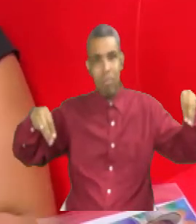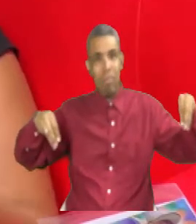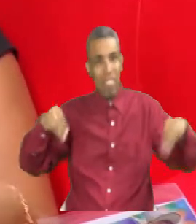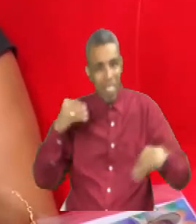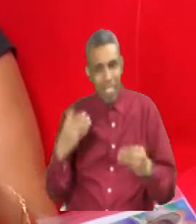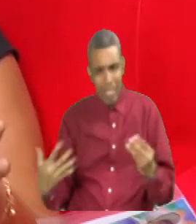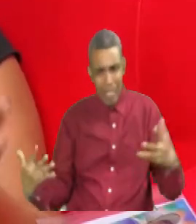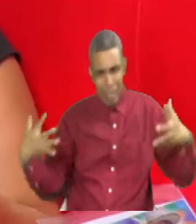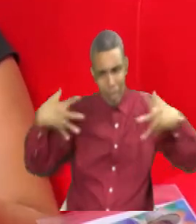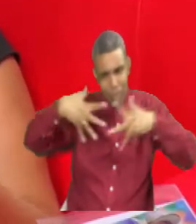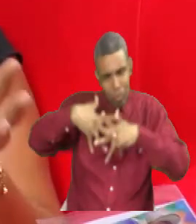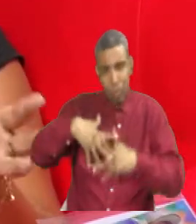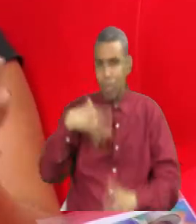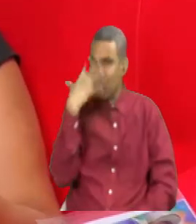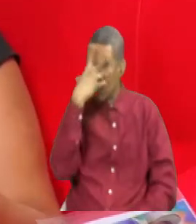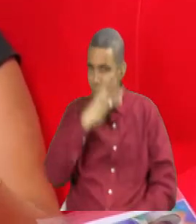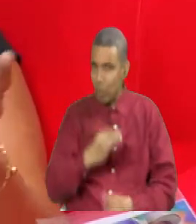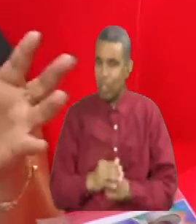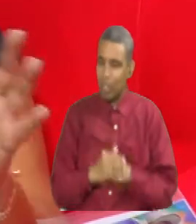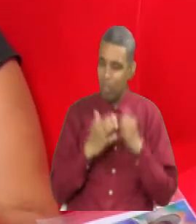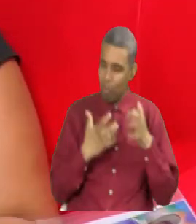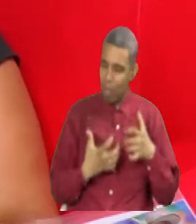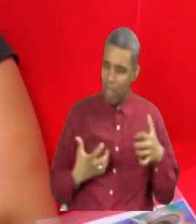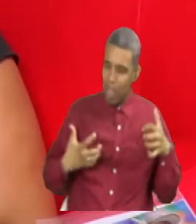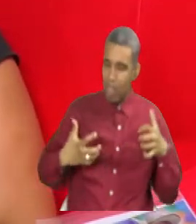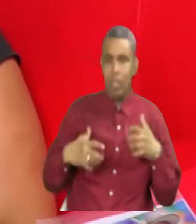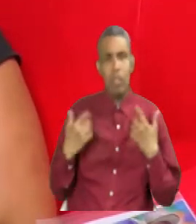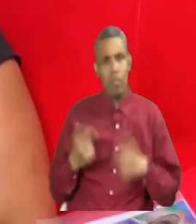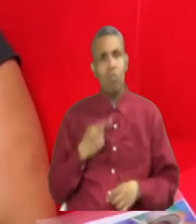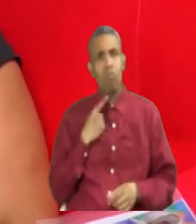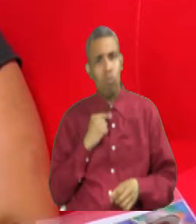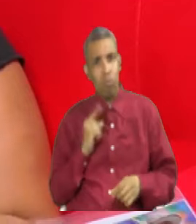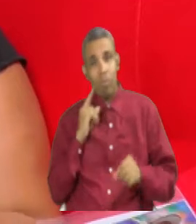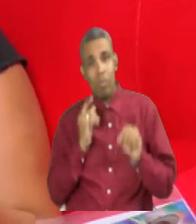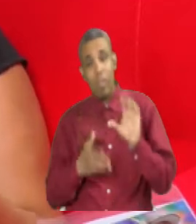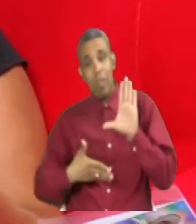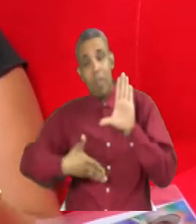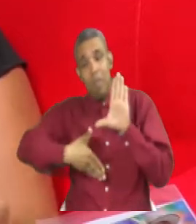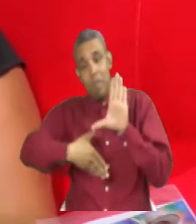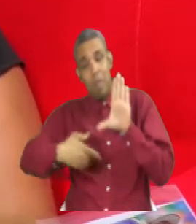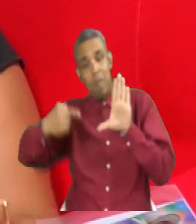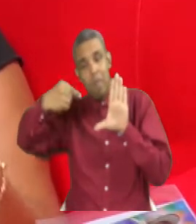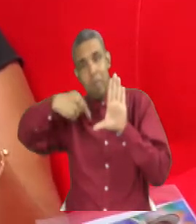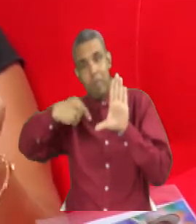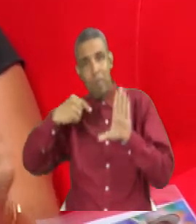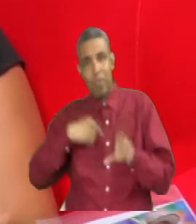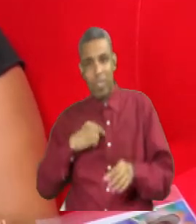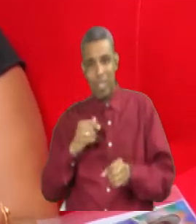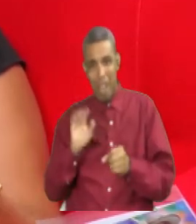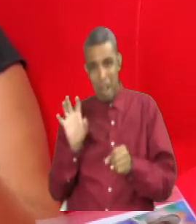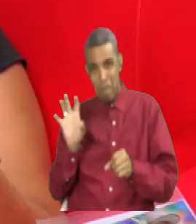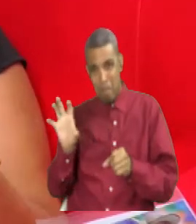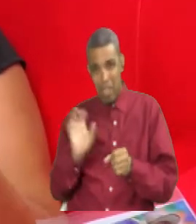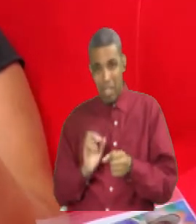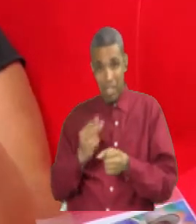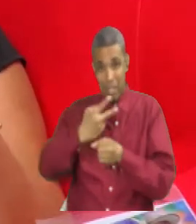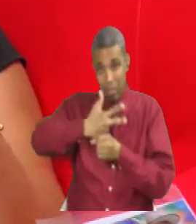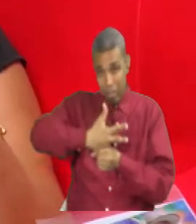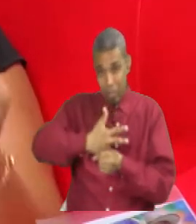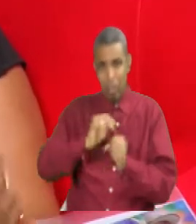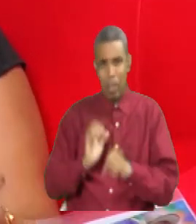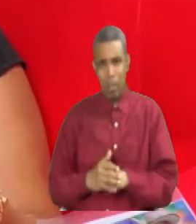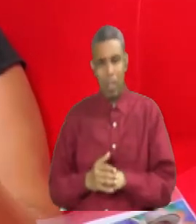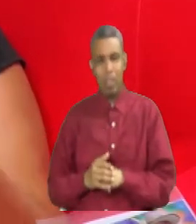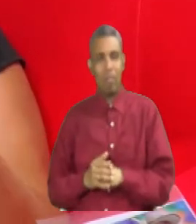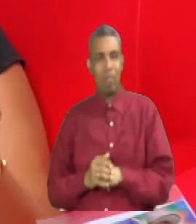por el hecho de esa mezcla fabulosa de vallenato y cumbia, ha gustado mucho en El Salvador. Entonces empezamos a mandarlo en las emisoras online, encontramos